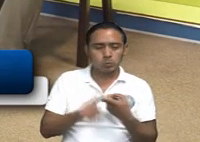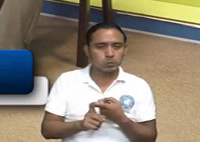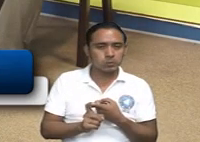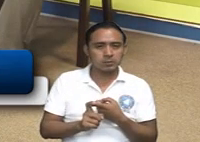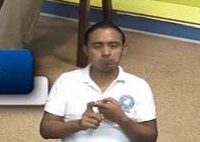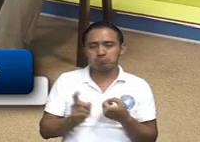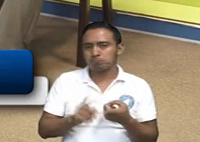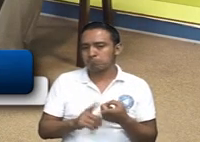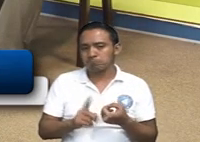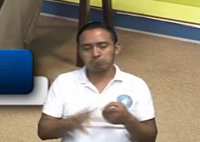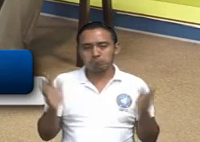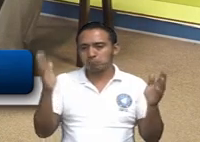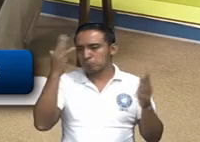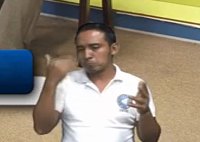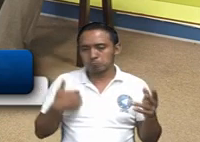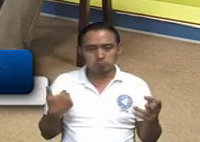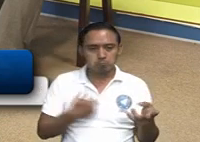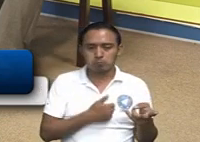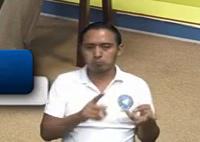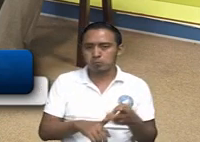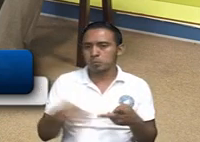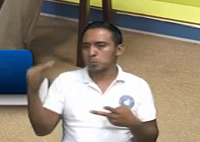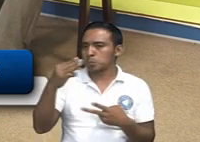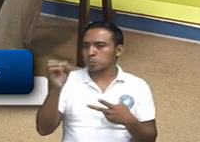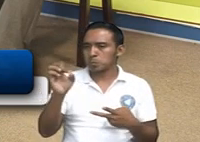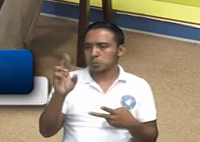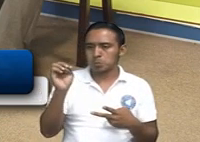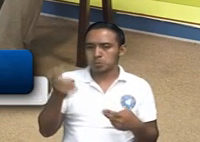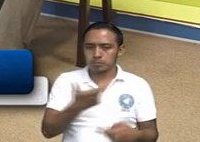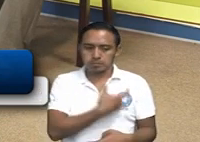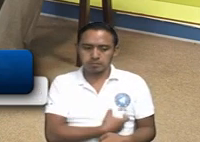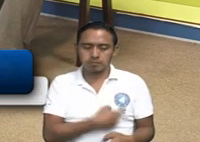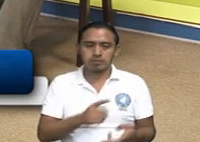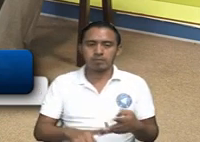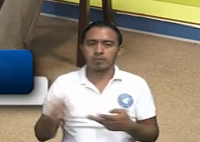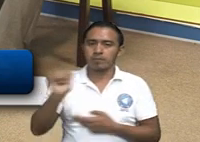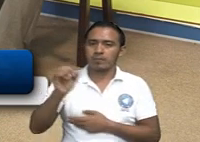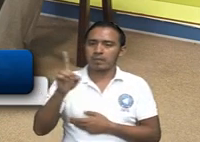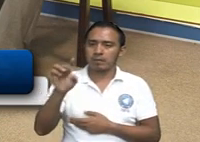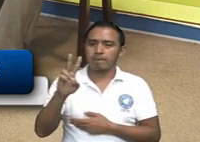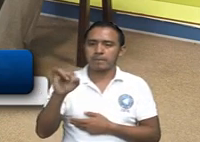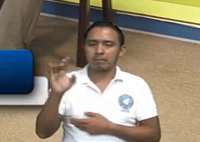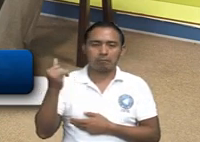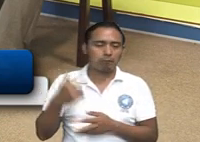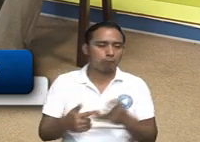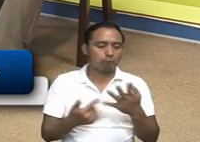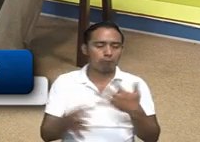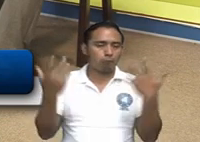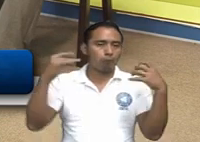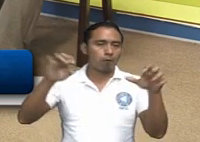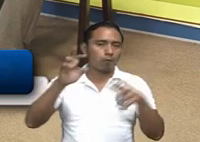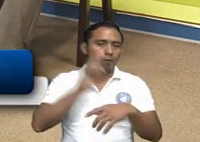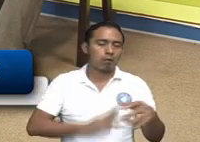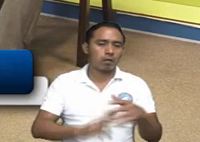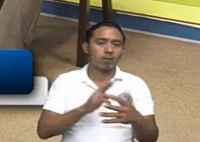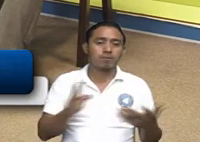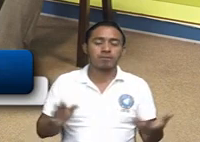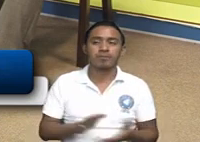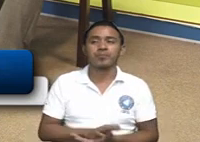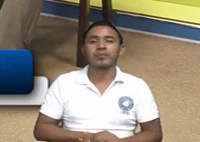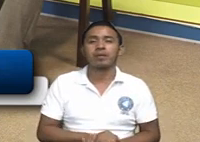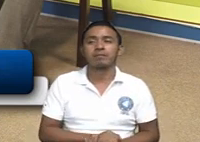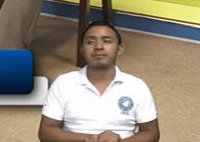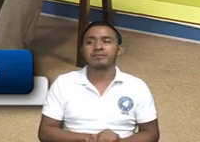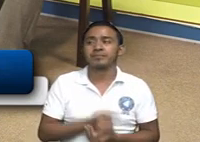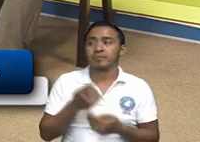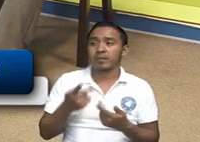sea católica, mormón, adventista, X o Y religión, por ejemplo? Está lo